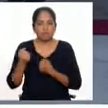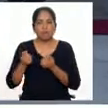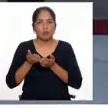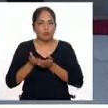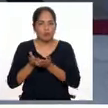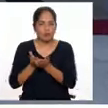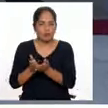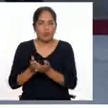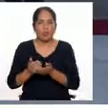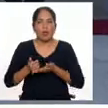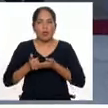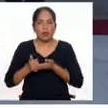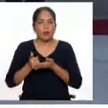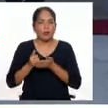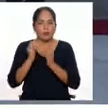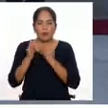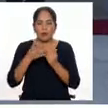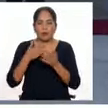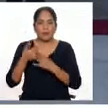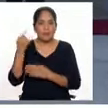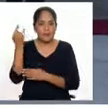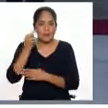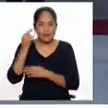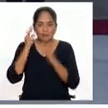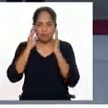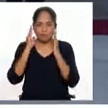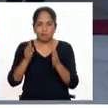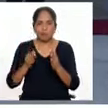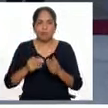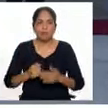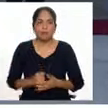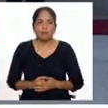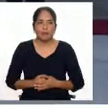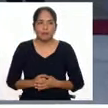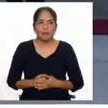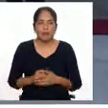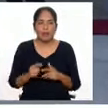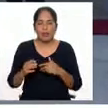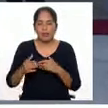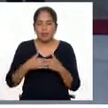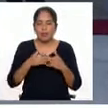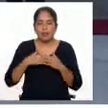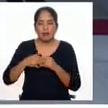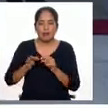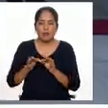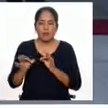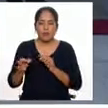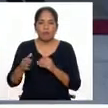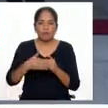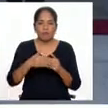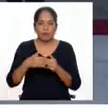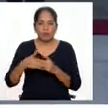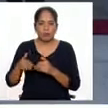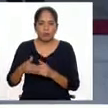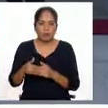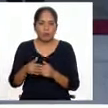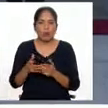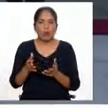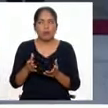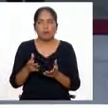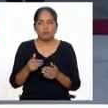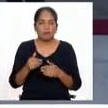poder atender las emergencias que puedan registrarse en las diferentes comunidades y pueblos indígenas ubicados a